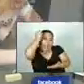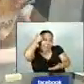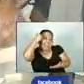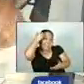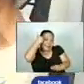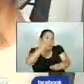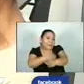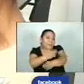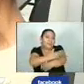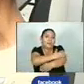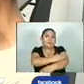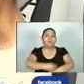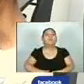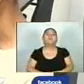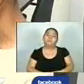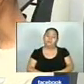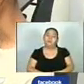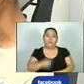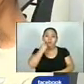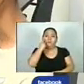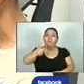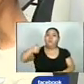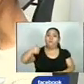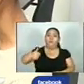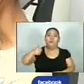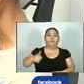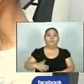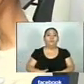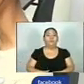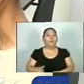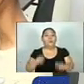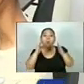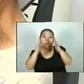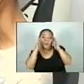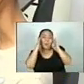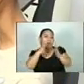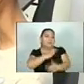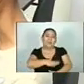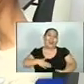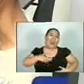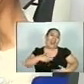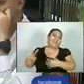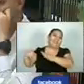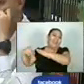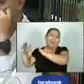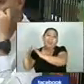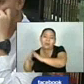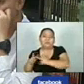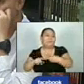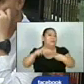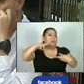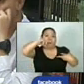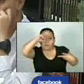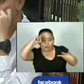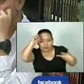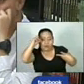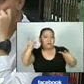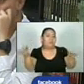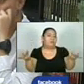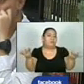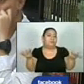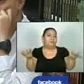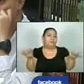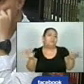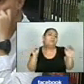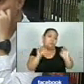un poco, la verdad. Me parece bien porque es un rato para distraernos de cosas que pasan en la casa, trabajo y cosas